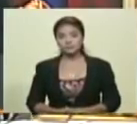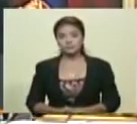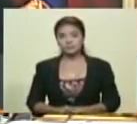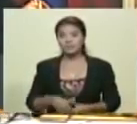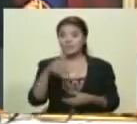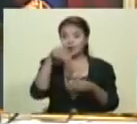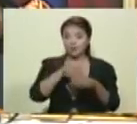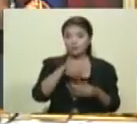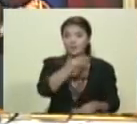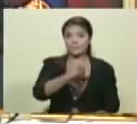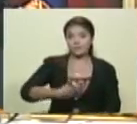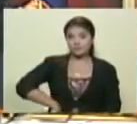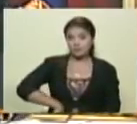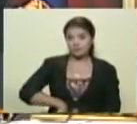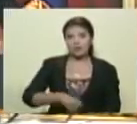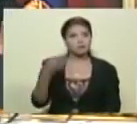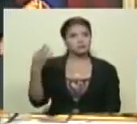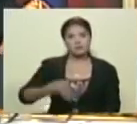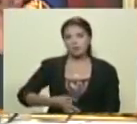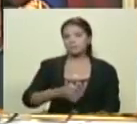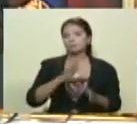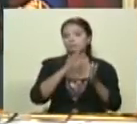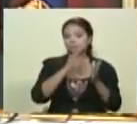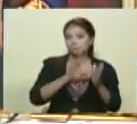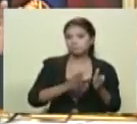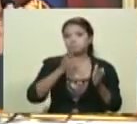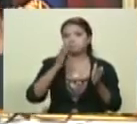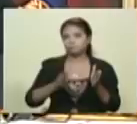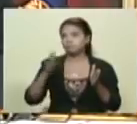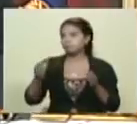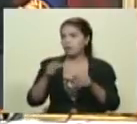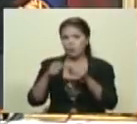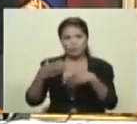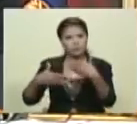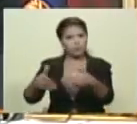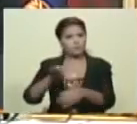Elecciones presidenciales cada vez que toca. Y así seguirá siendo.